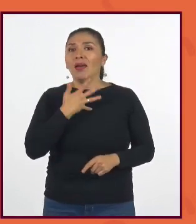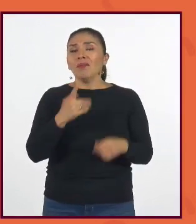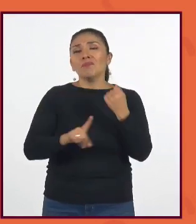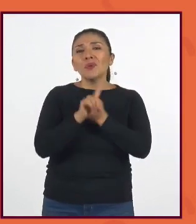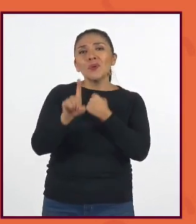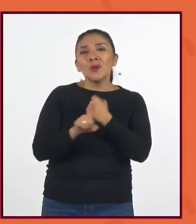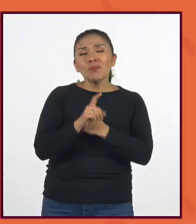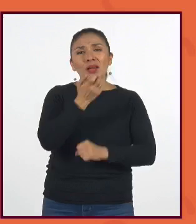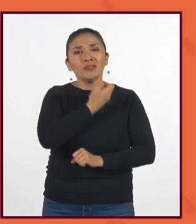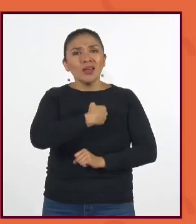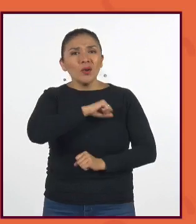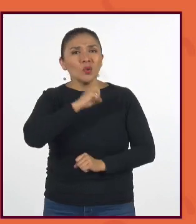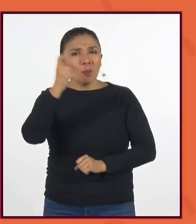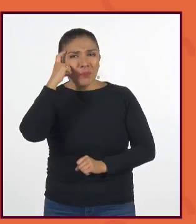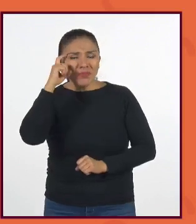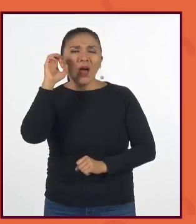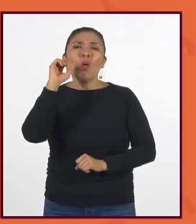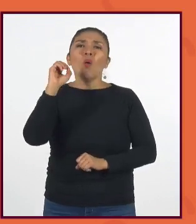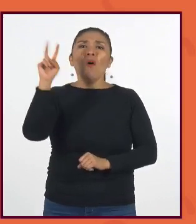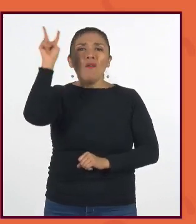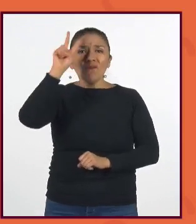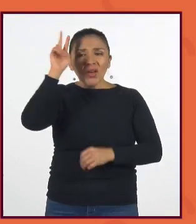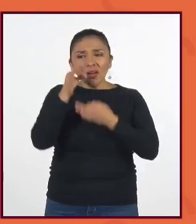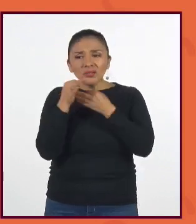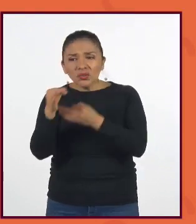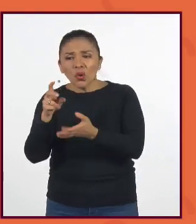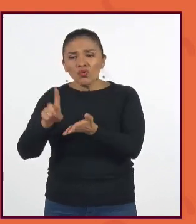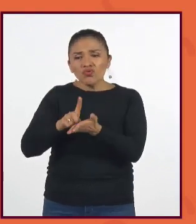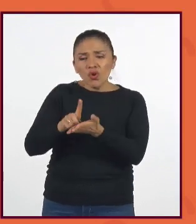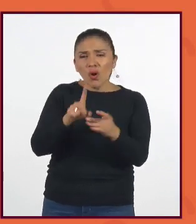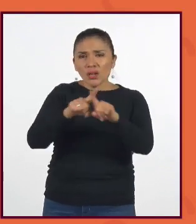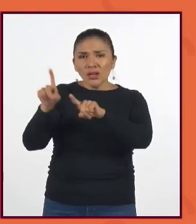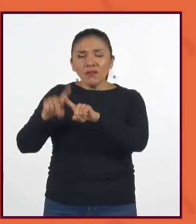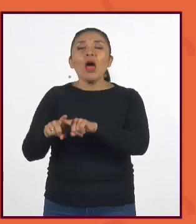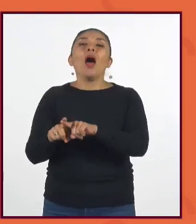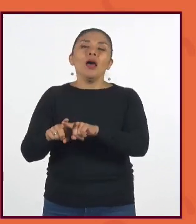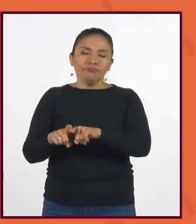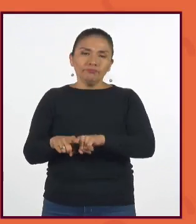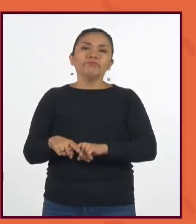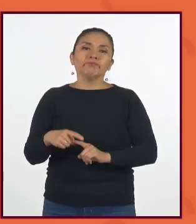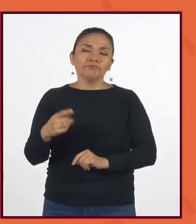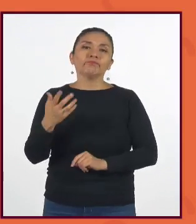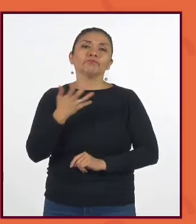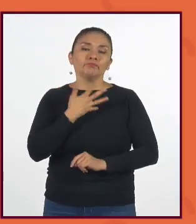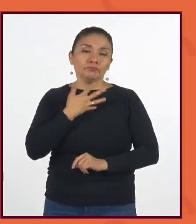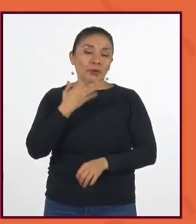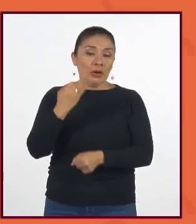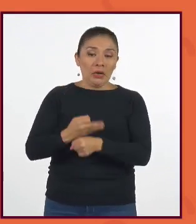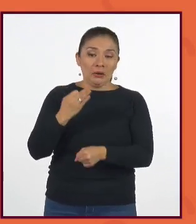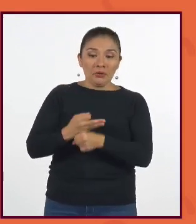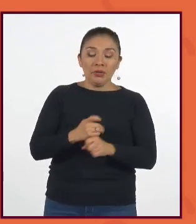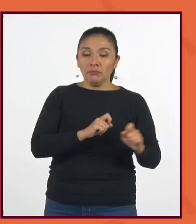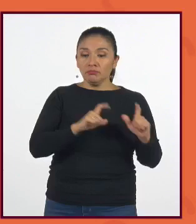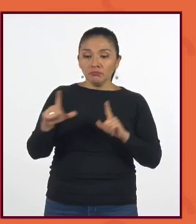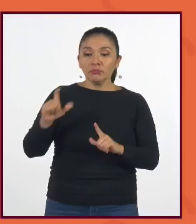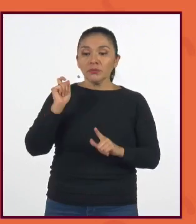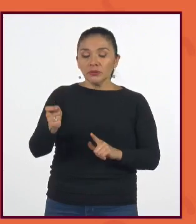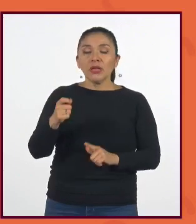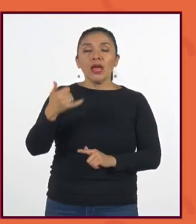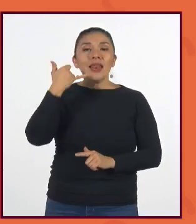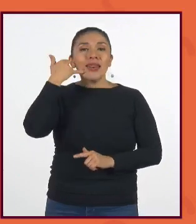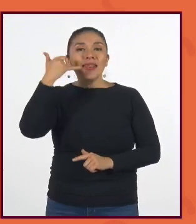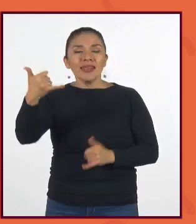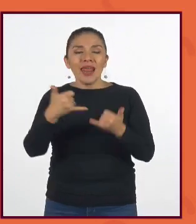de salud mental o de consumo de alguna sustancia psicoactiva, y tenemos ahorita principalmente a la línea de la